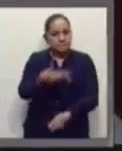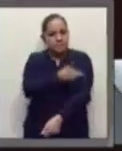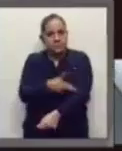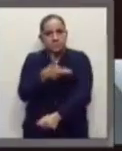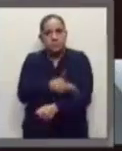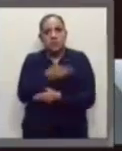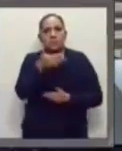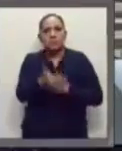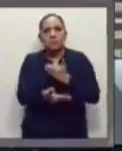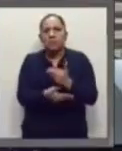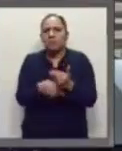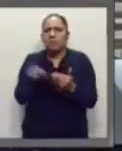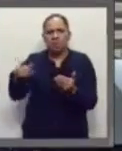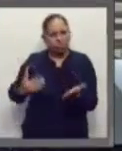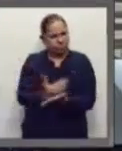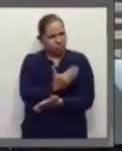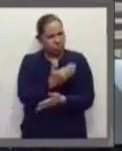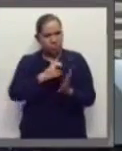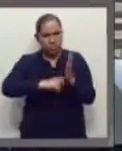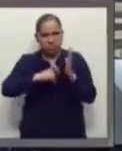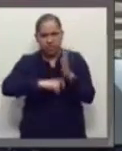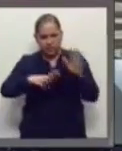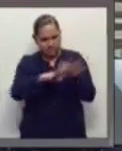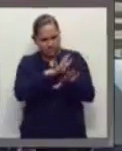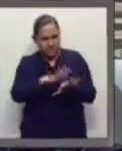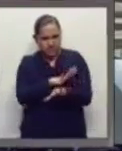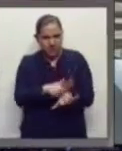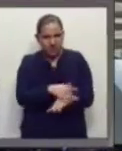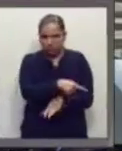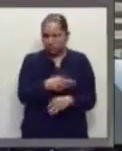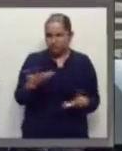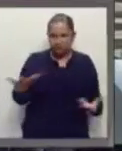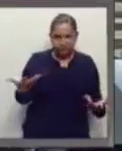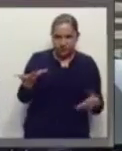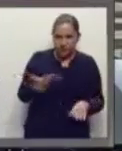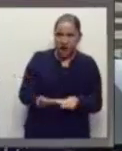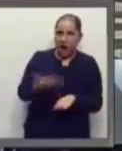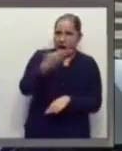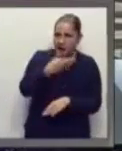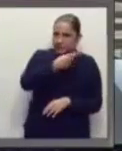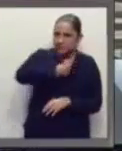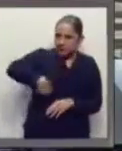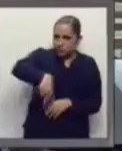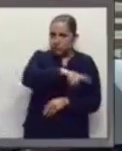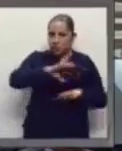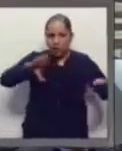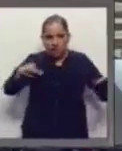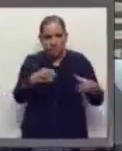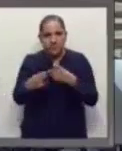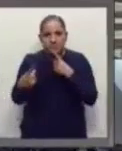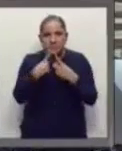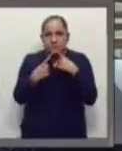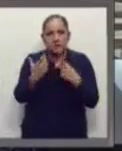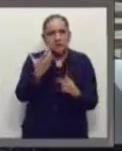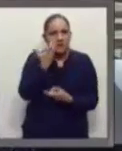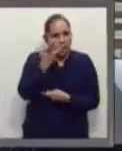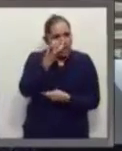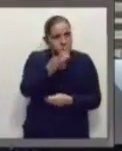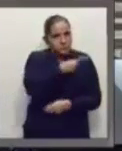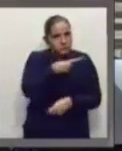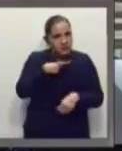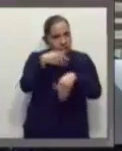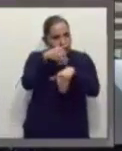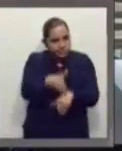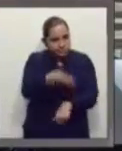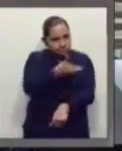está viciado desde que este pleno asumió fast track aprobar esta reforma. No tiene